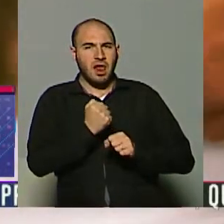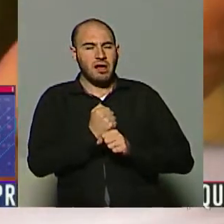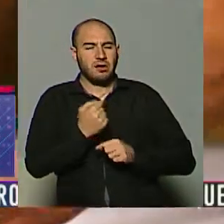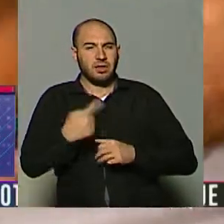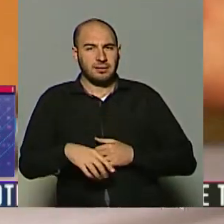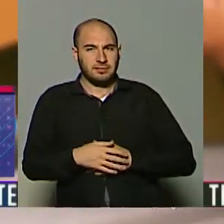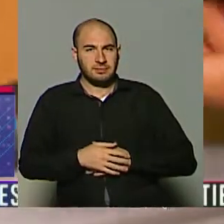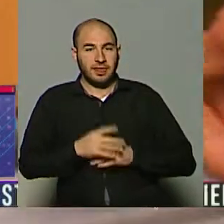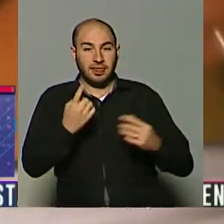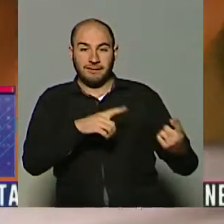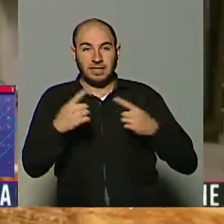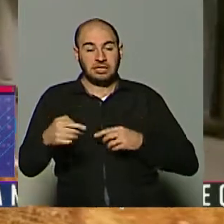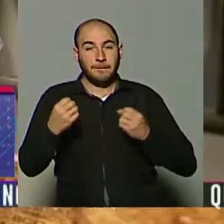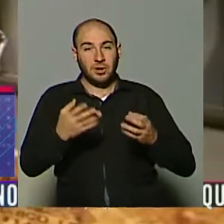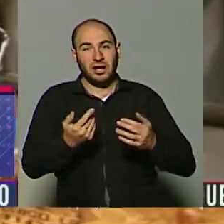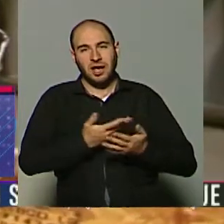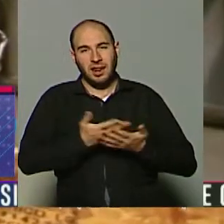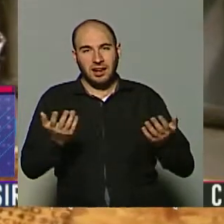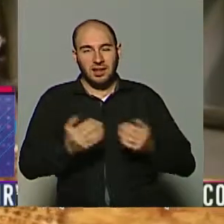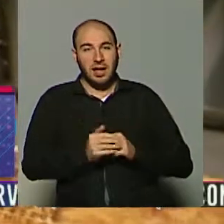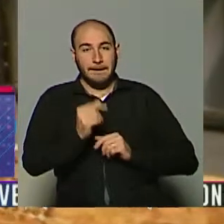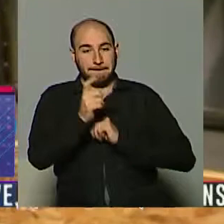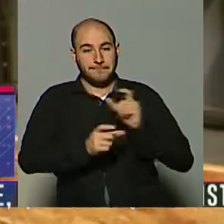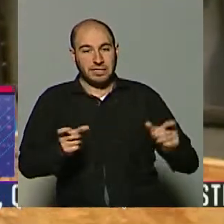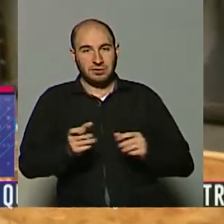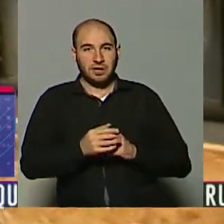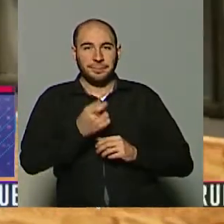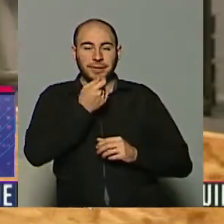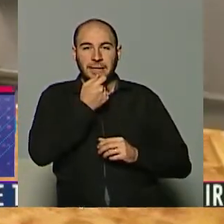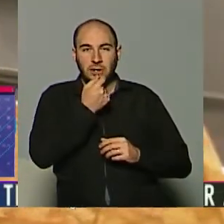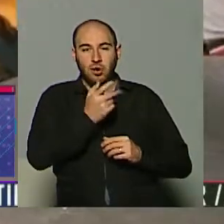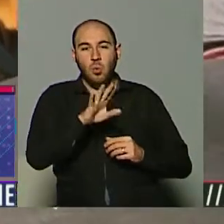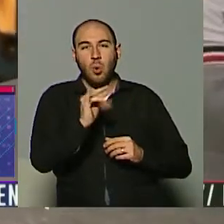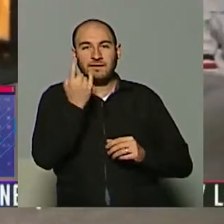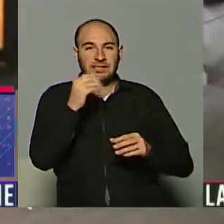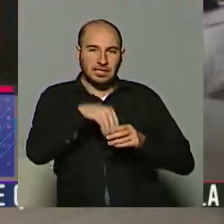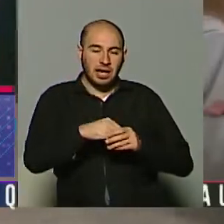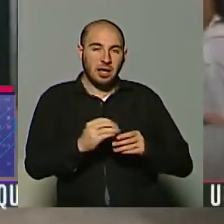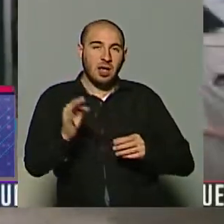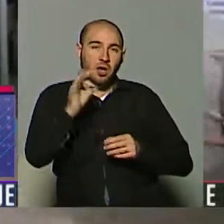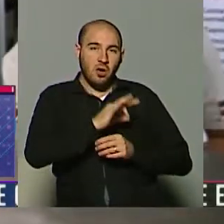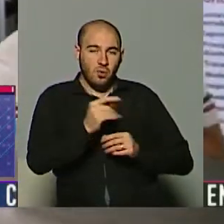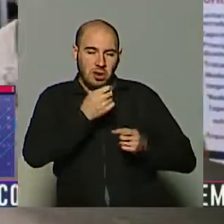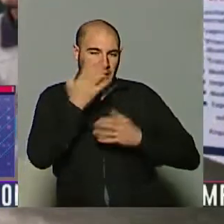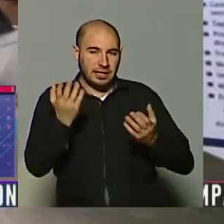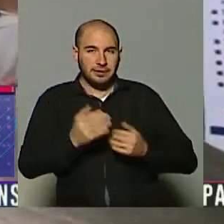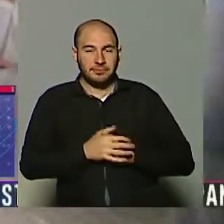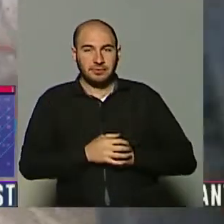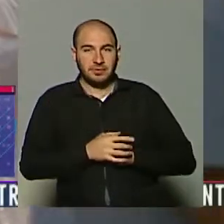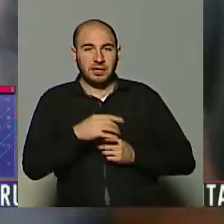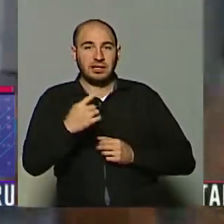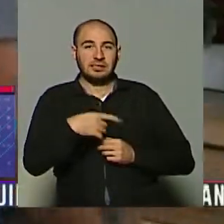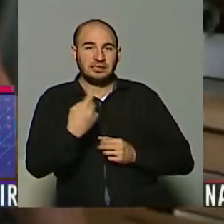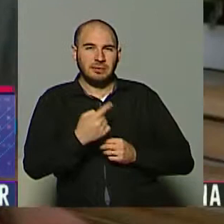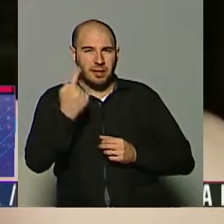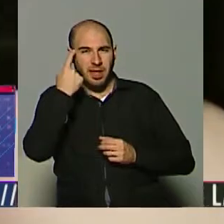de diferenciar, porque lo habitual es que las personas, ya sean del ámbito universitario o cualquiera, siempre tienen